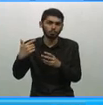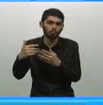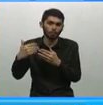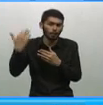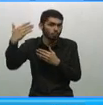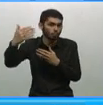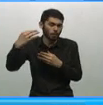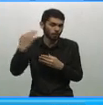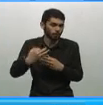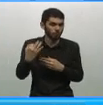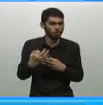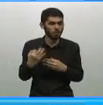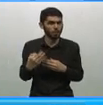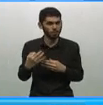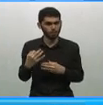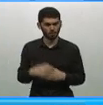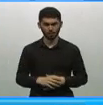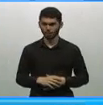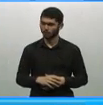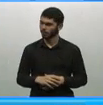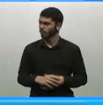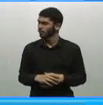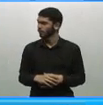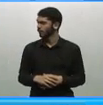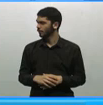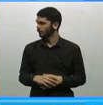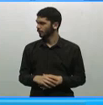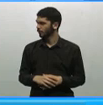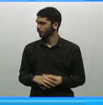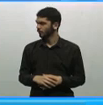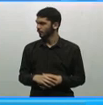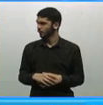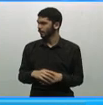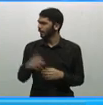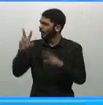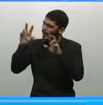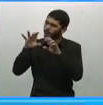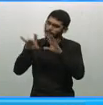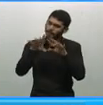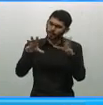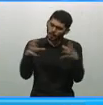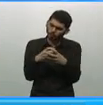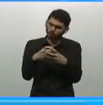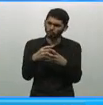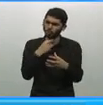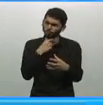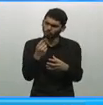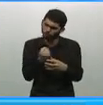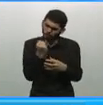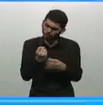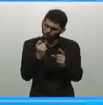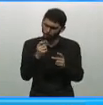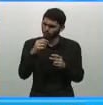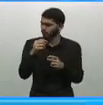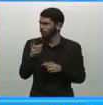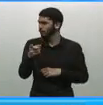para para poder jugar en primera división me quiero quedar en la selección Por un instante antes de volver a Boca Obviamente que